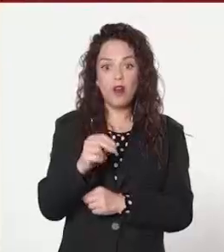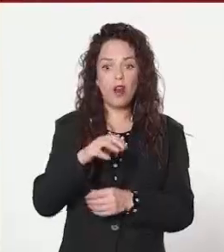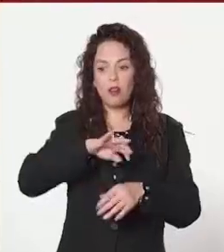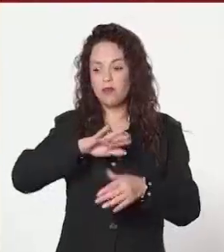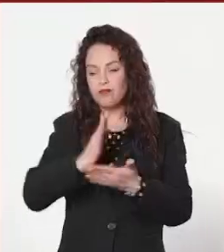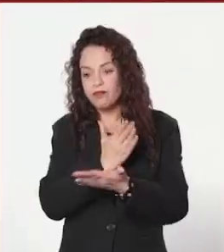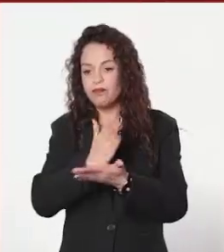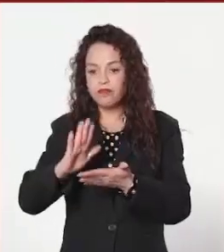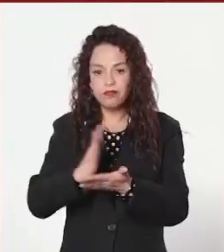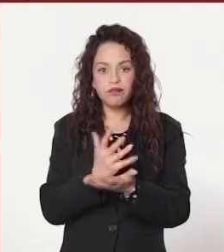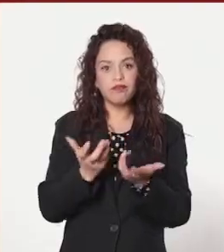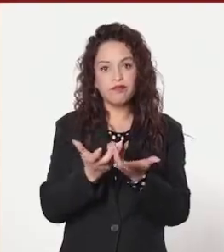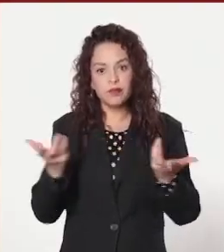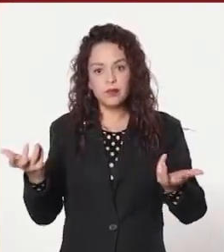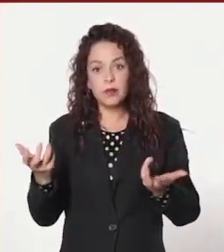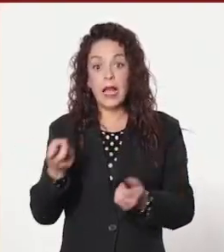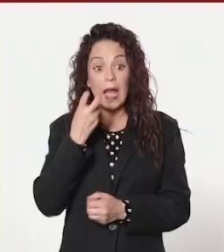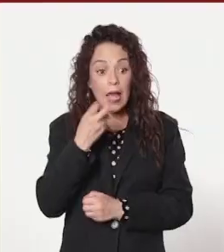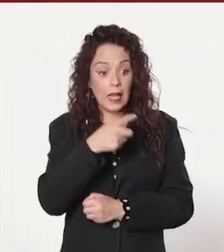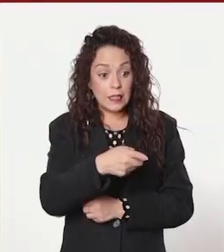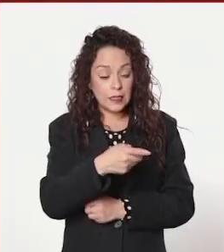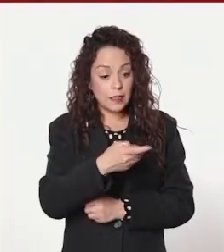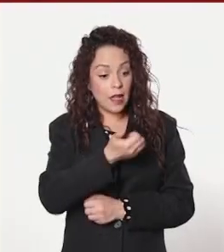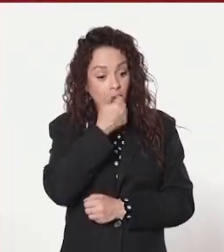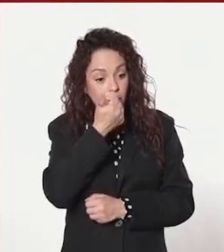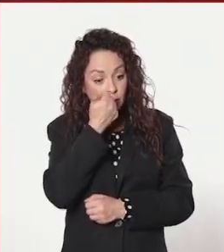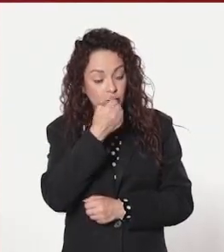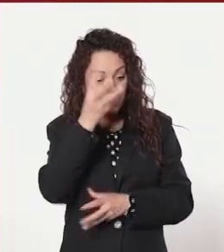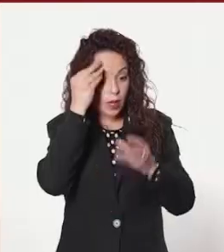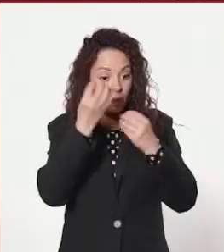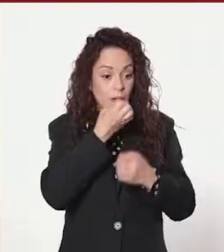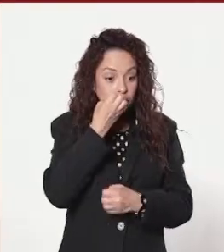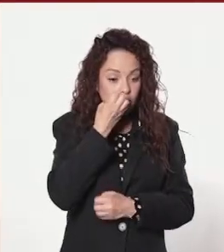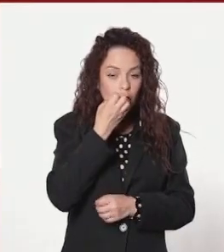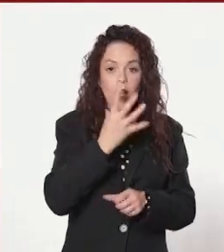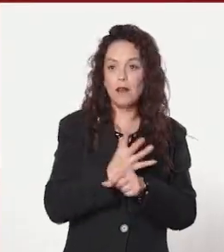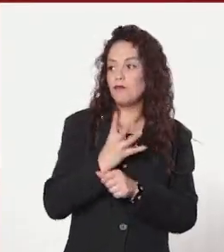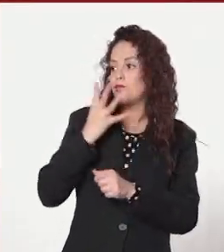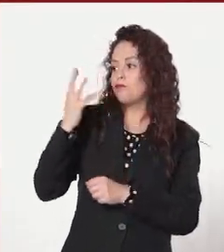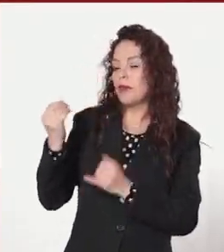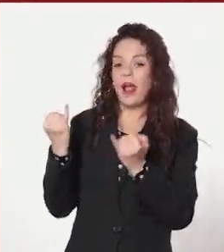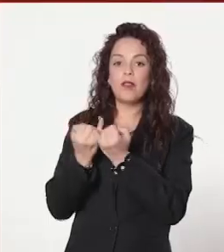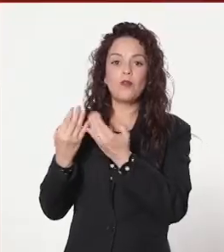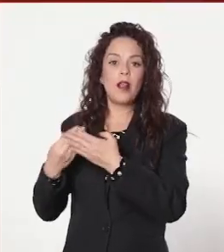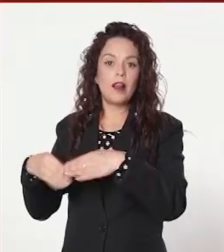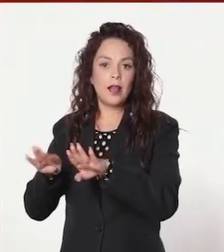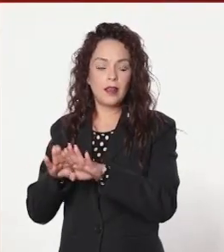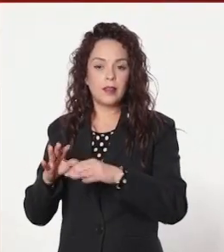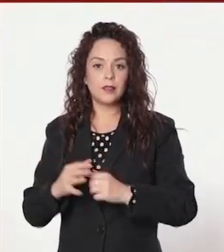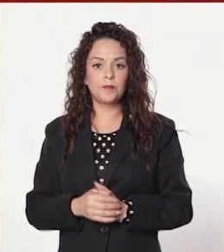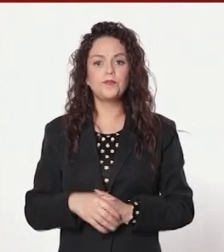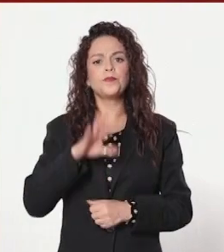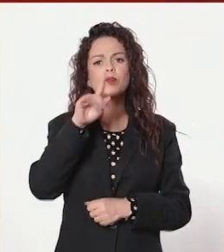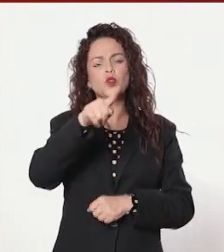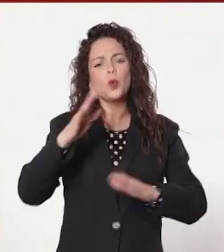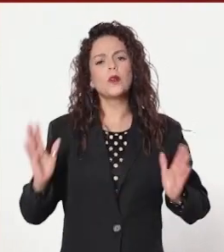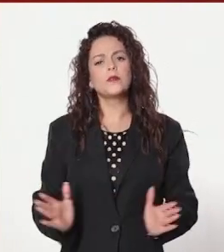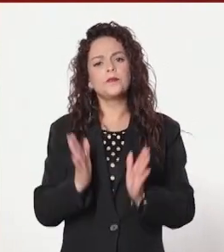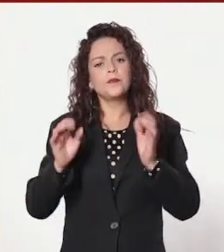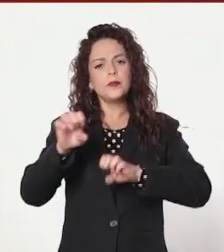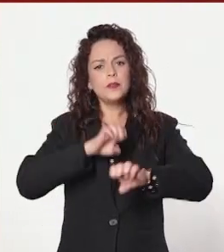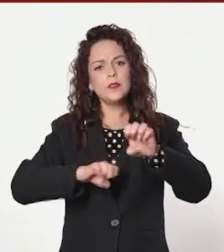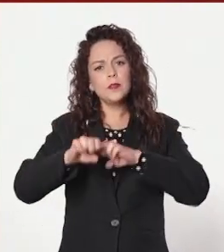a raíz de los estudiantes, empiezan a hacer esta práctica en casa. Sofía, ¿qué proyectos has impulsado tú en las empresas en las